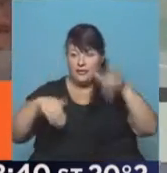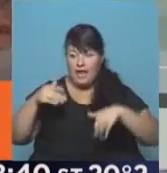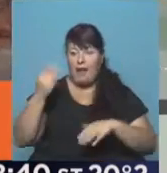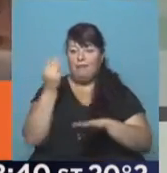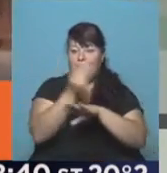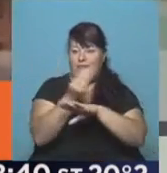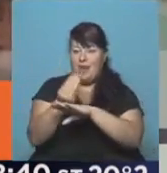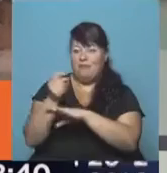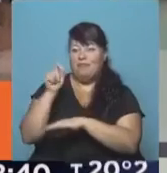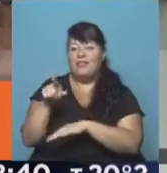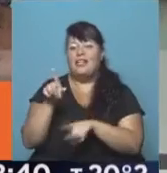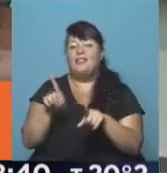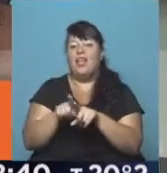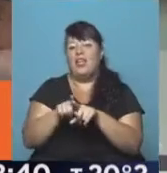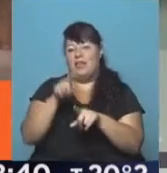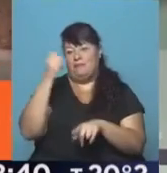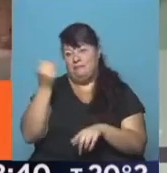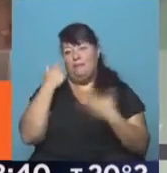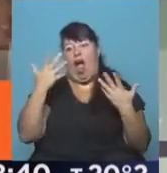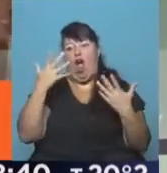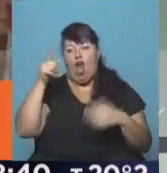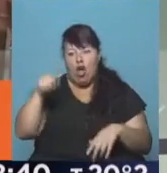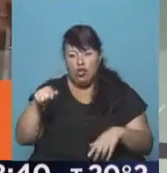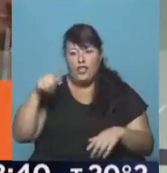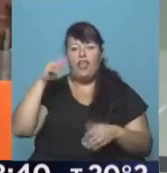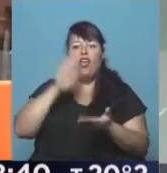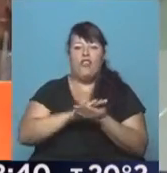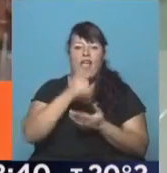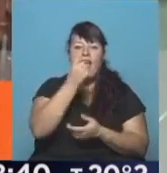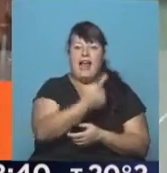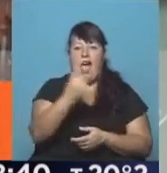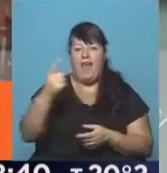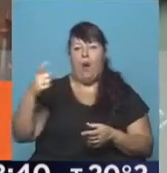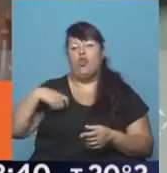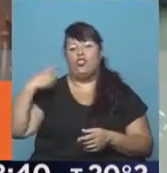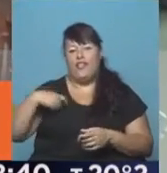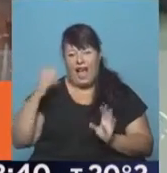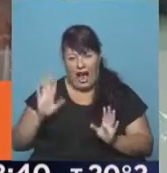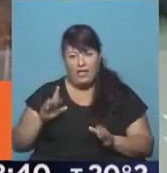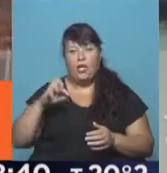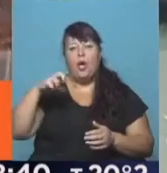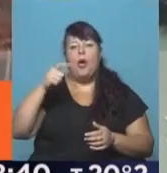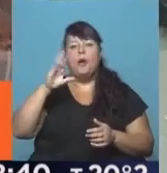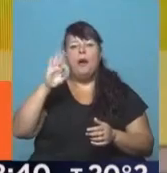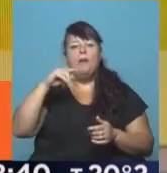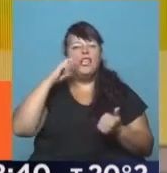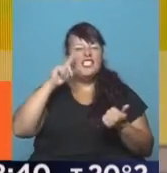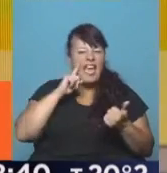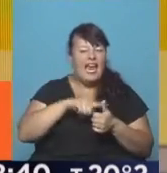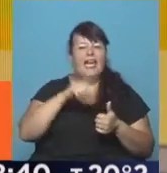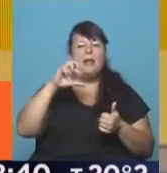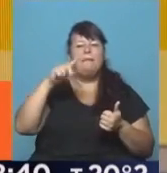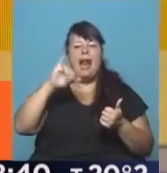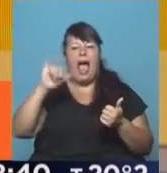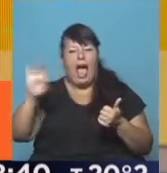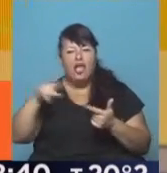referentes digamos que más popularidad tienen dentro de cada una de las corrientes sindicales estaba pablo micheli por la 7a sergio